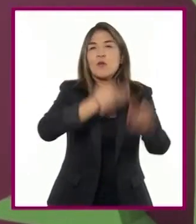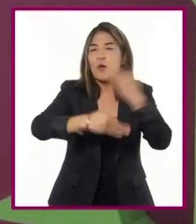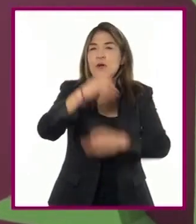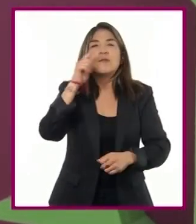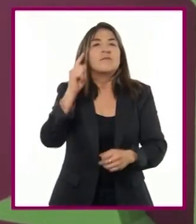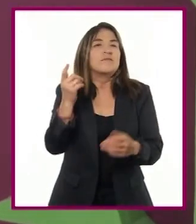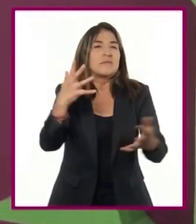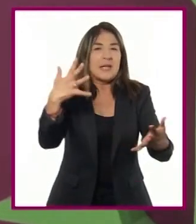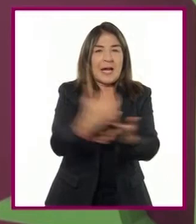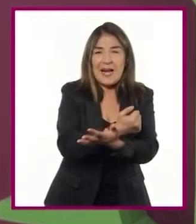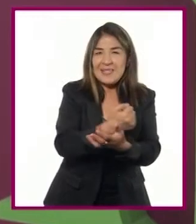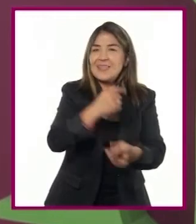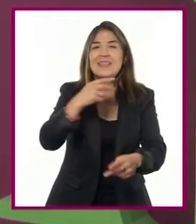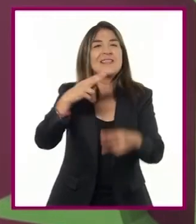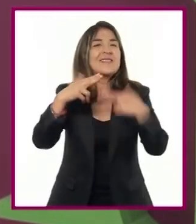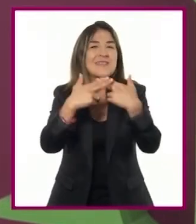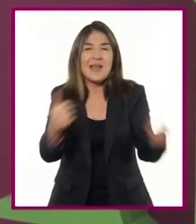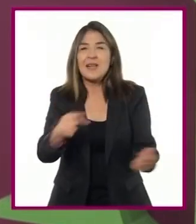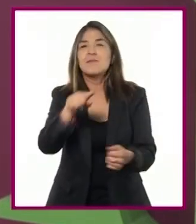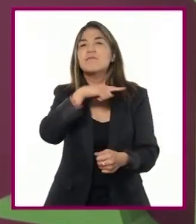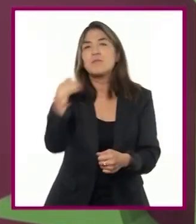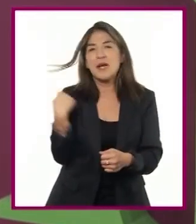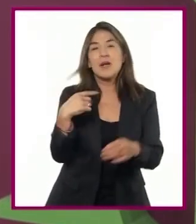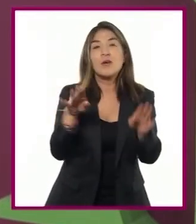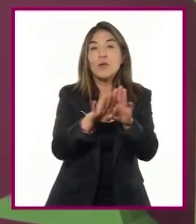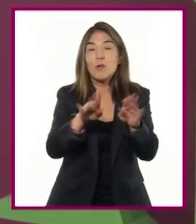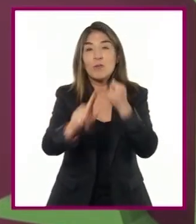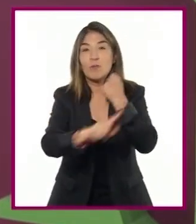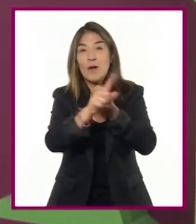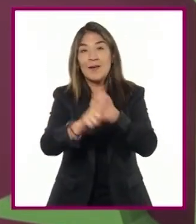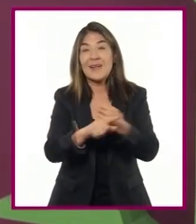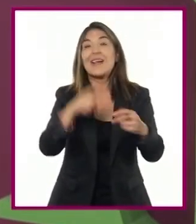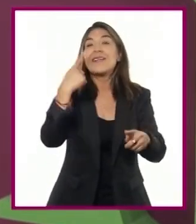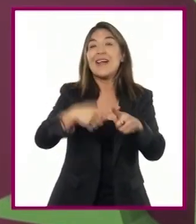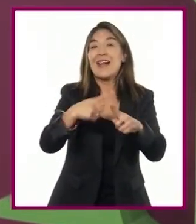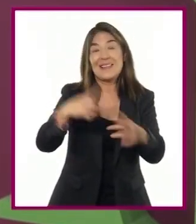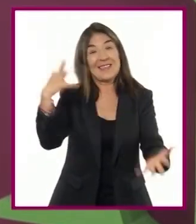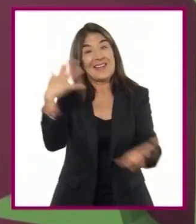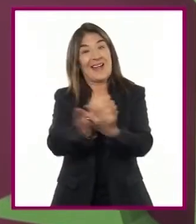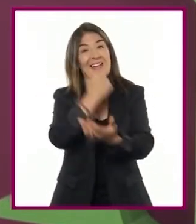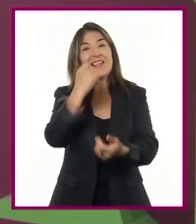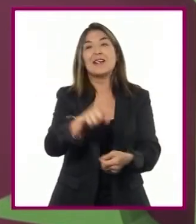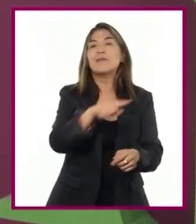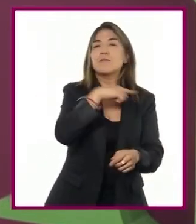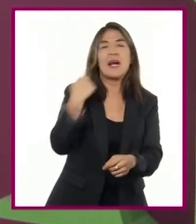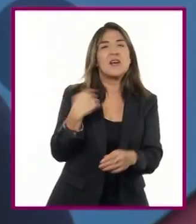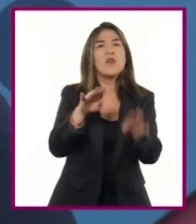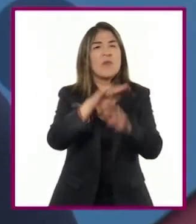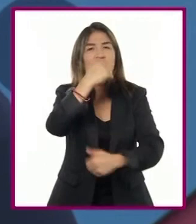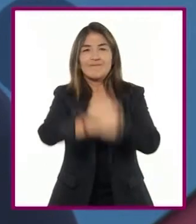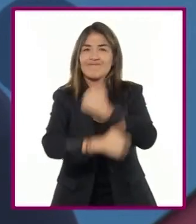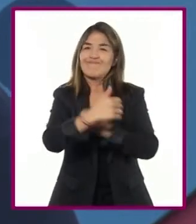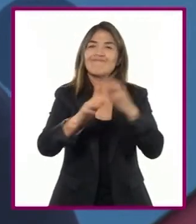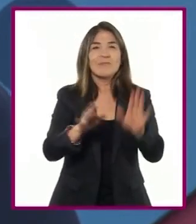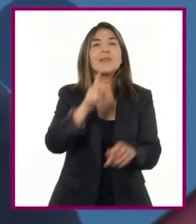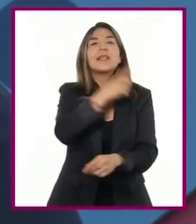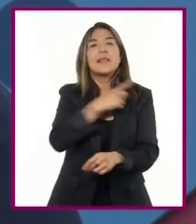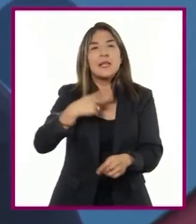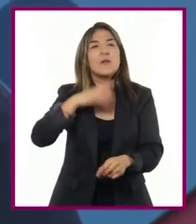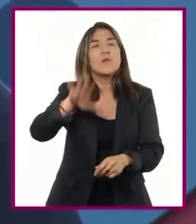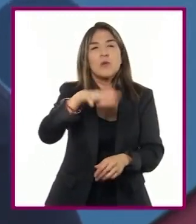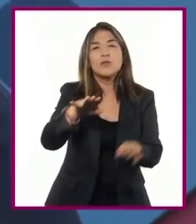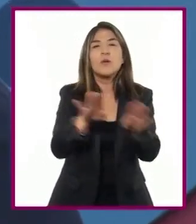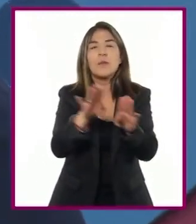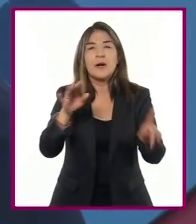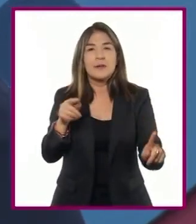nadie pierda, porque debemos saber que un conflicto no se trata de ganar desde un punto de vista competitivo, buscando aplastar a